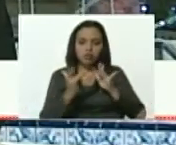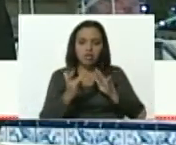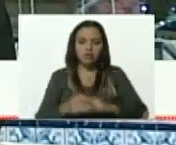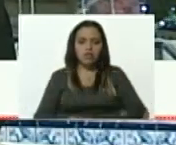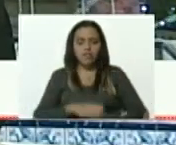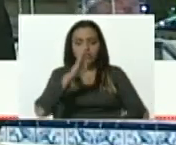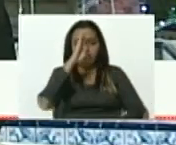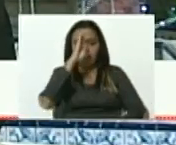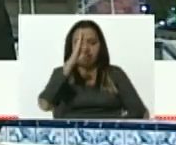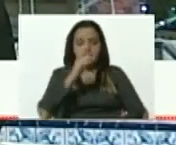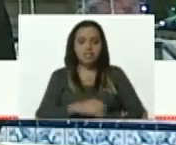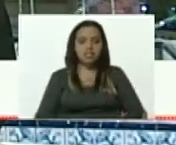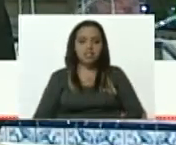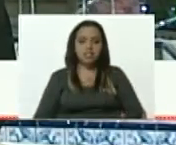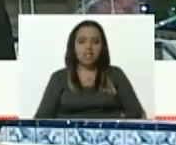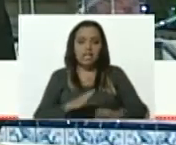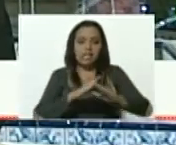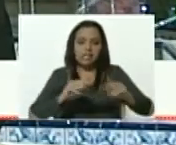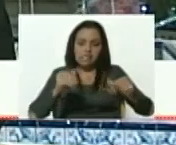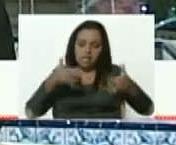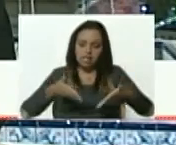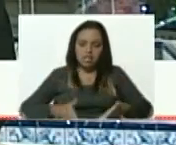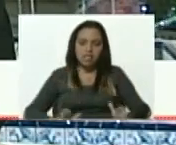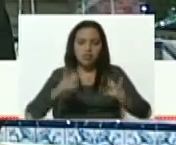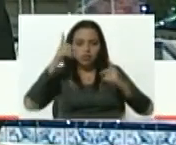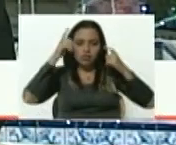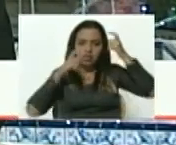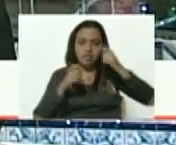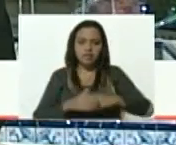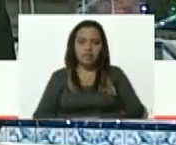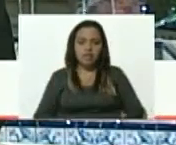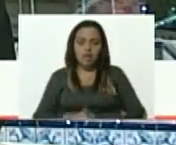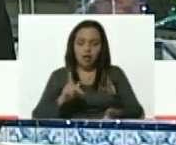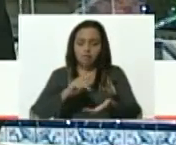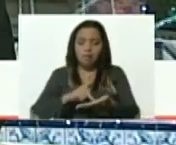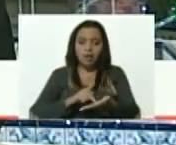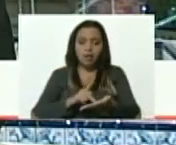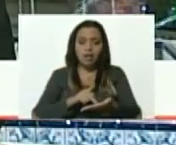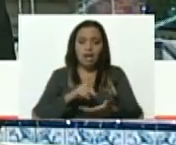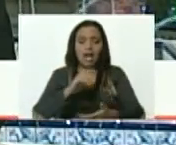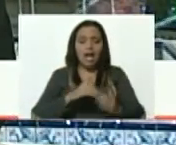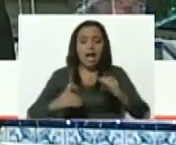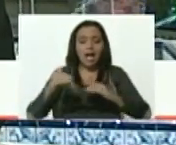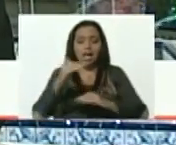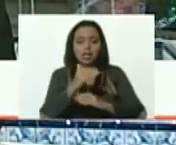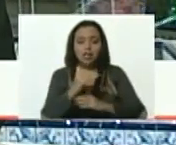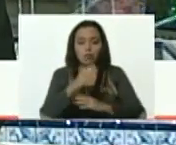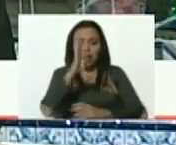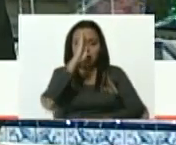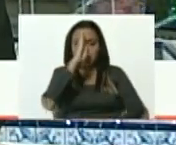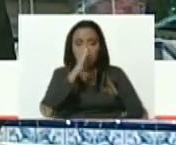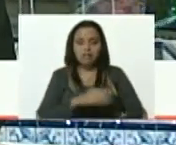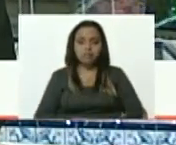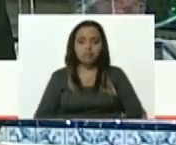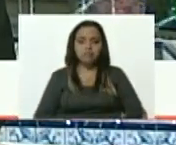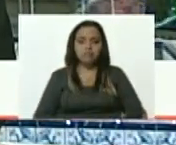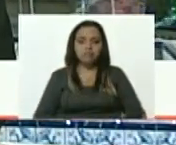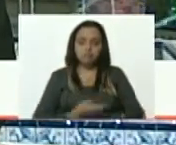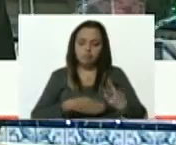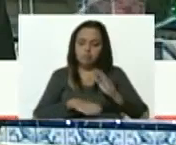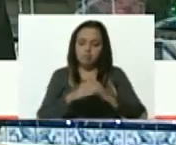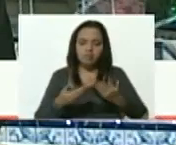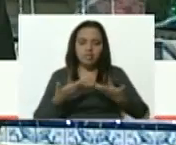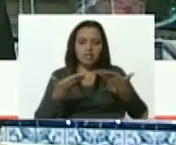Barinas, tierra natal de nuestro comandante Chávez, la parroquia Alto Barinas, municipio Barinas. Allá vamos a